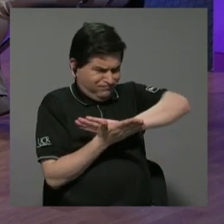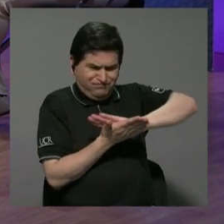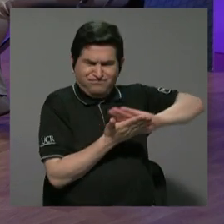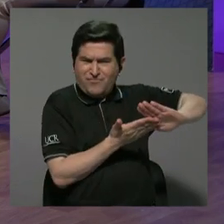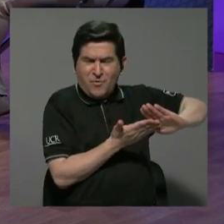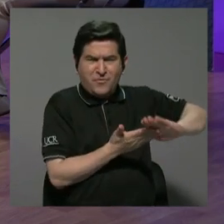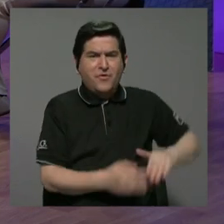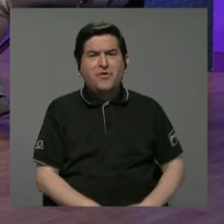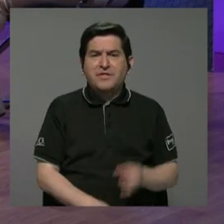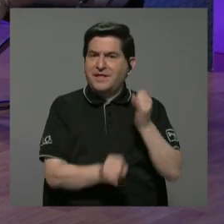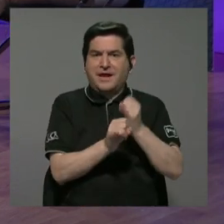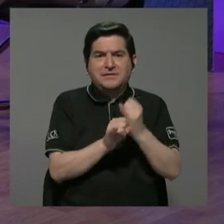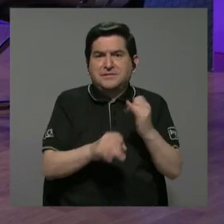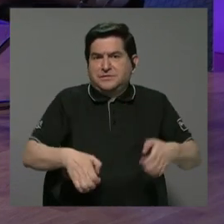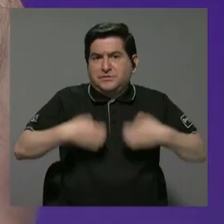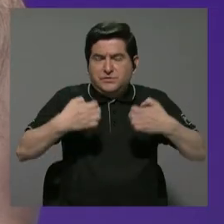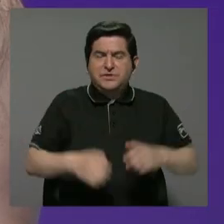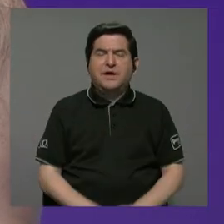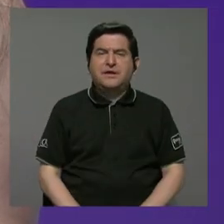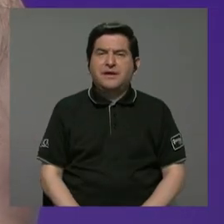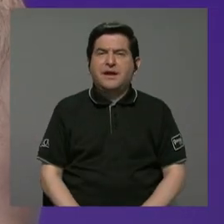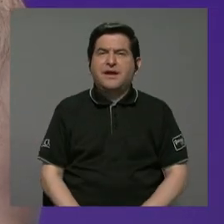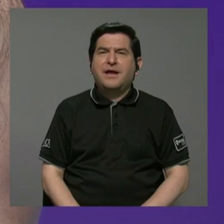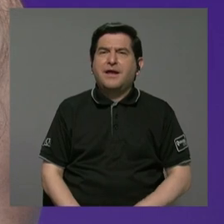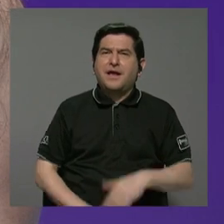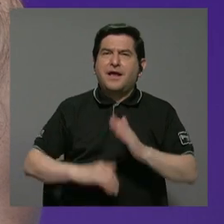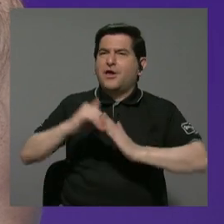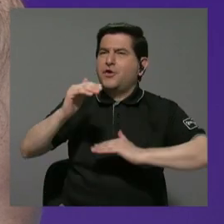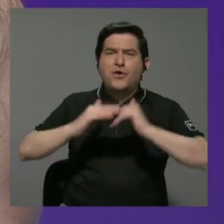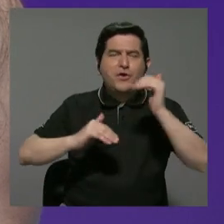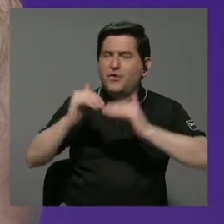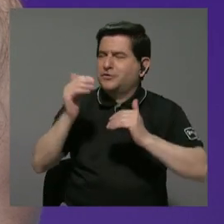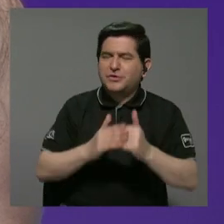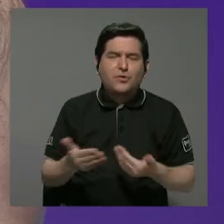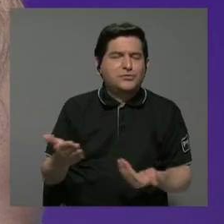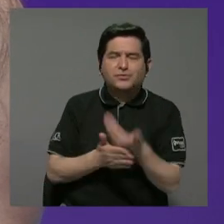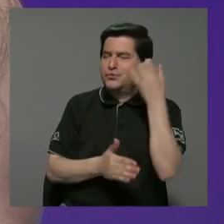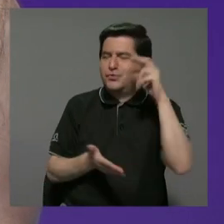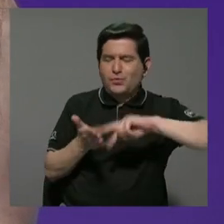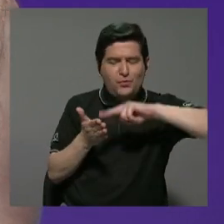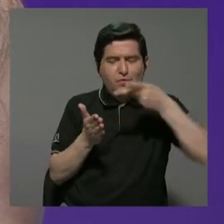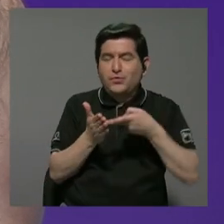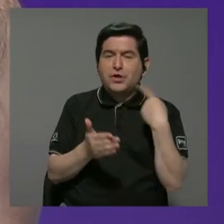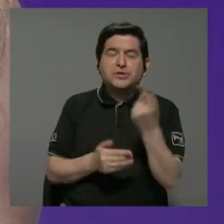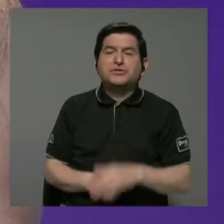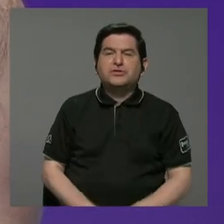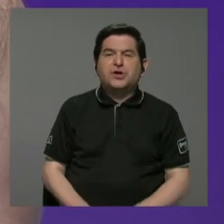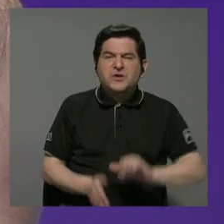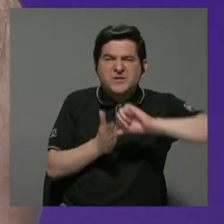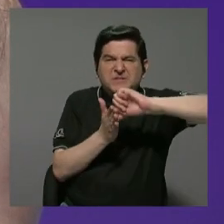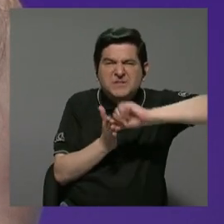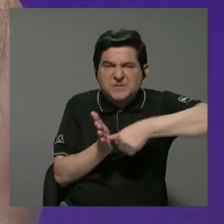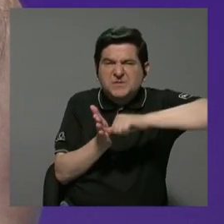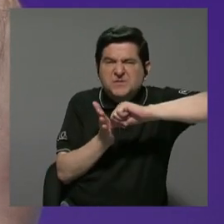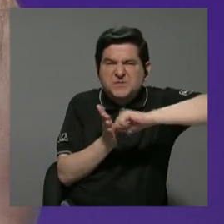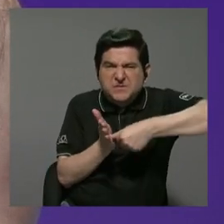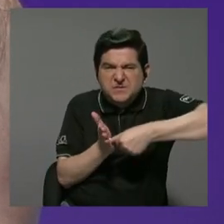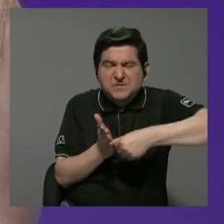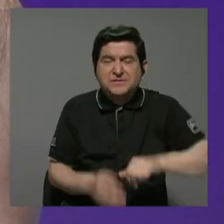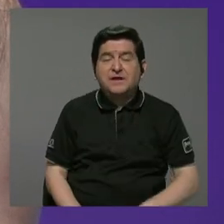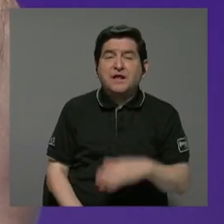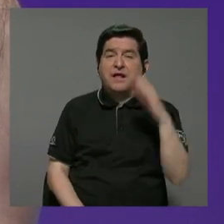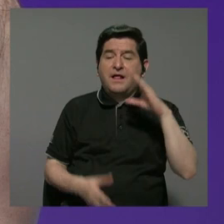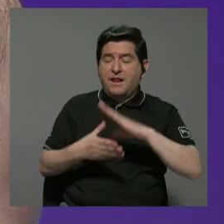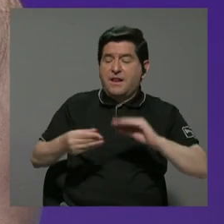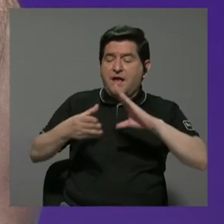nueva de la institucionalidad. No hay una construcción de un concepto nuevo. Lo que estamos haciendo es nada más machacando sobre un concepto. O sea, la narrativa